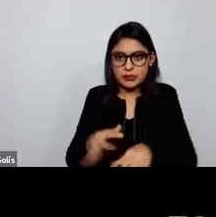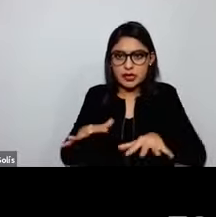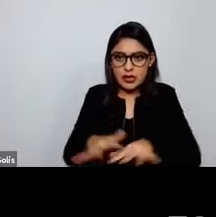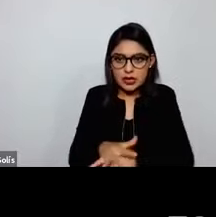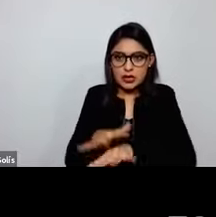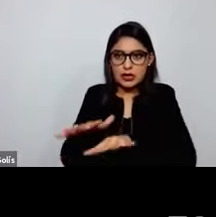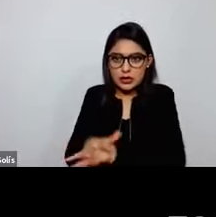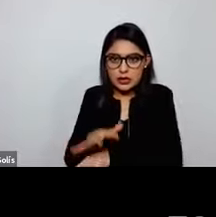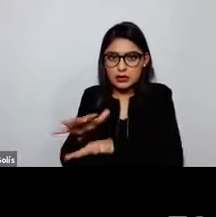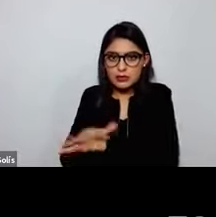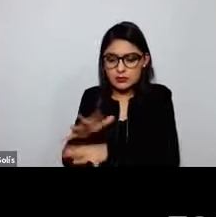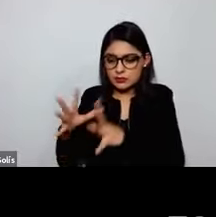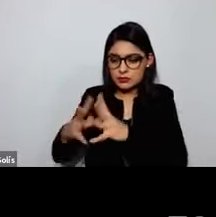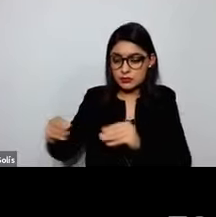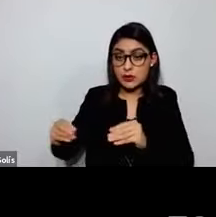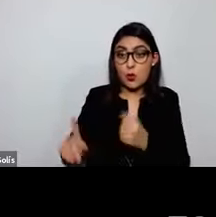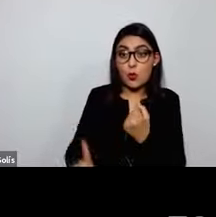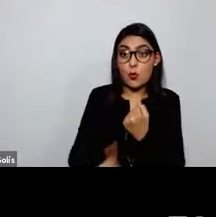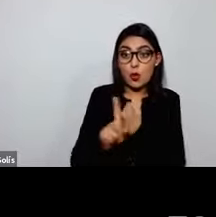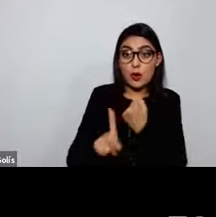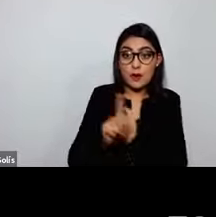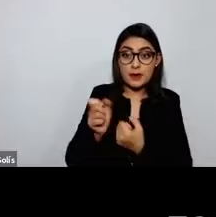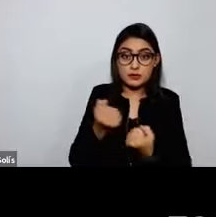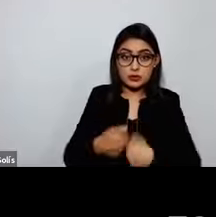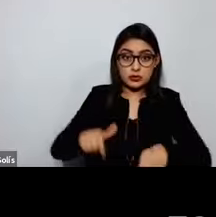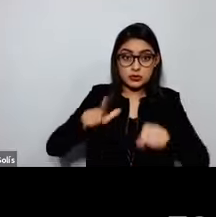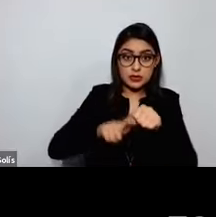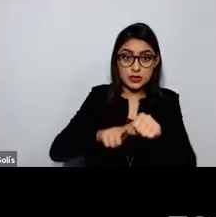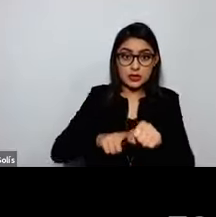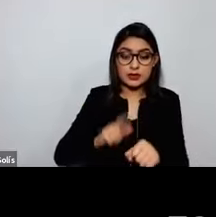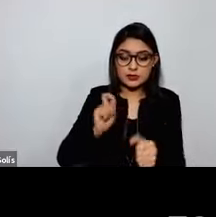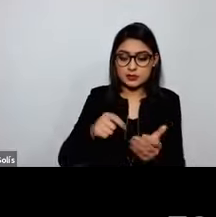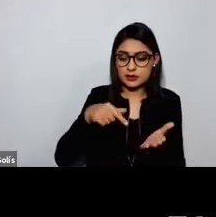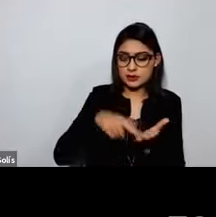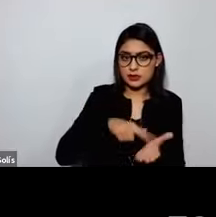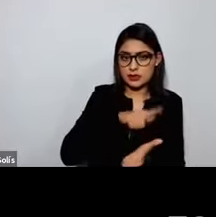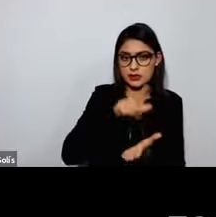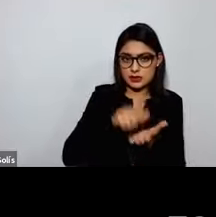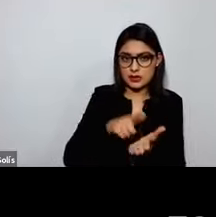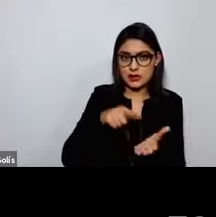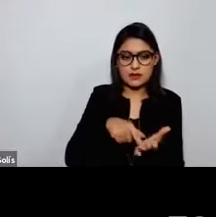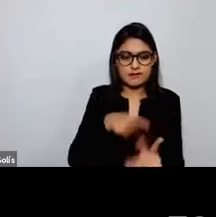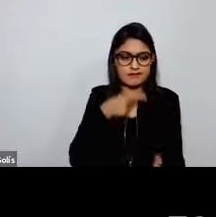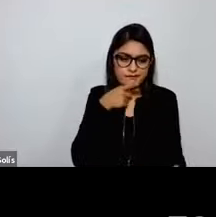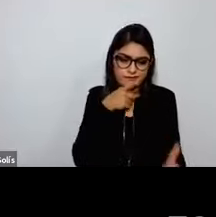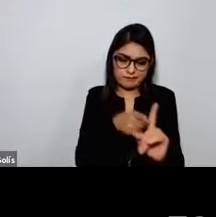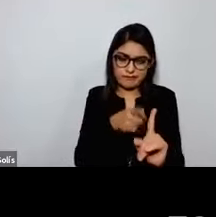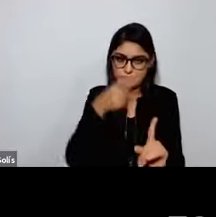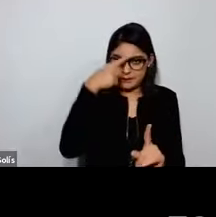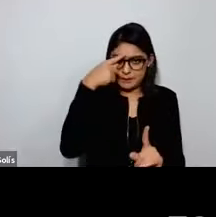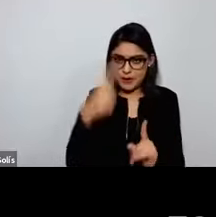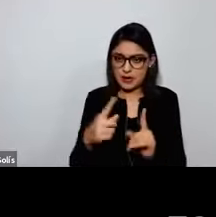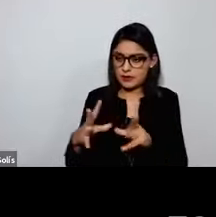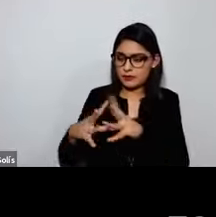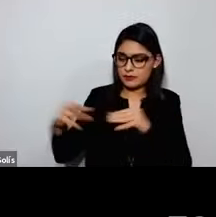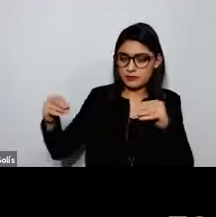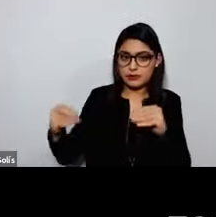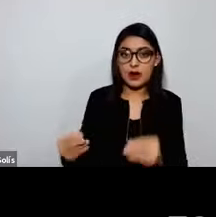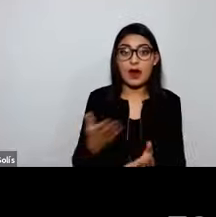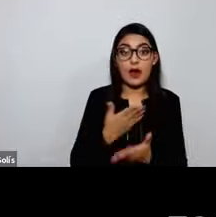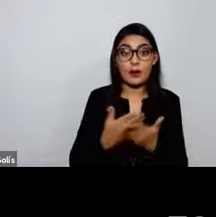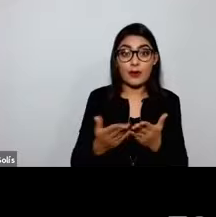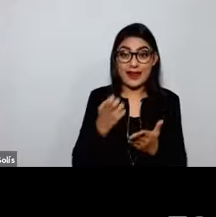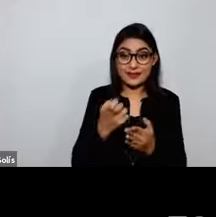problemas sociales para los cuales está llamado el derecho a solucionar. Me parece que entonces las sentencias